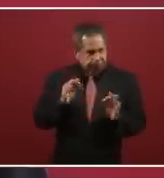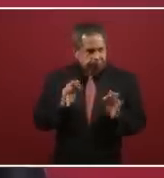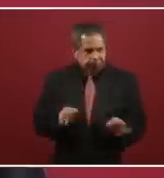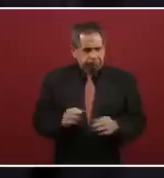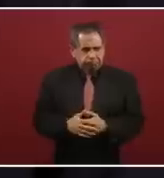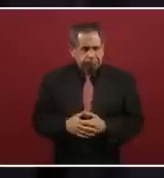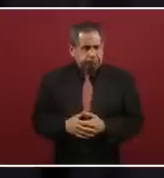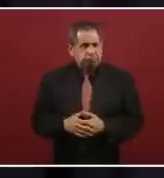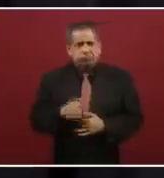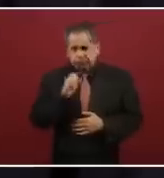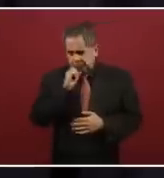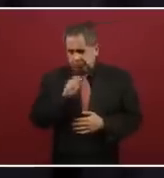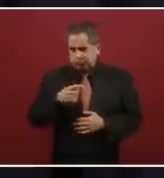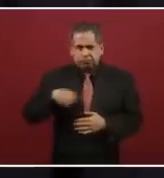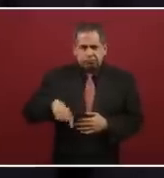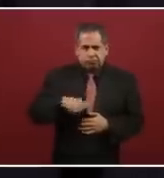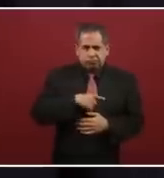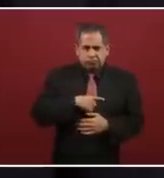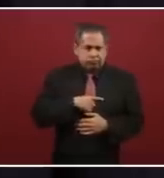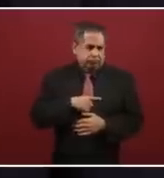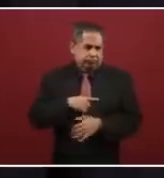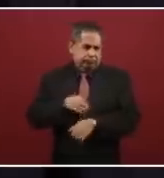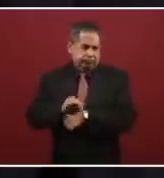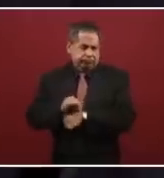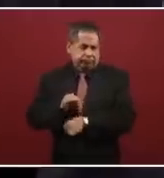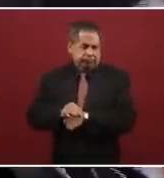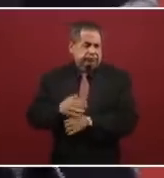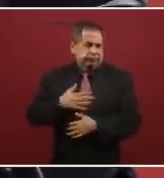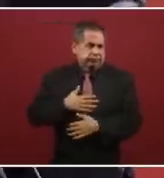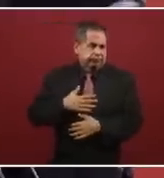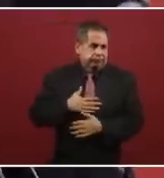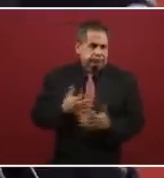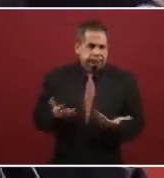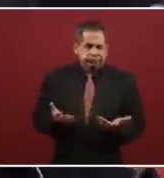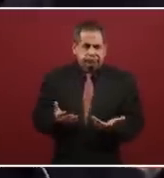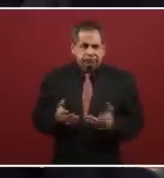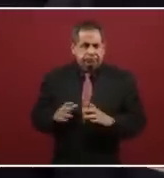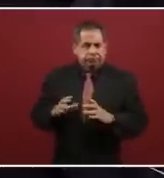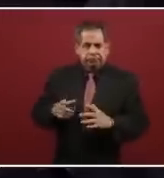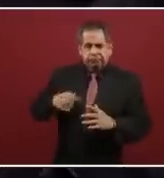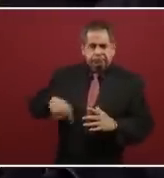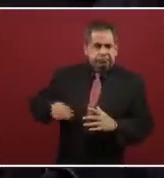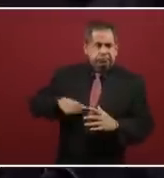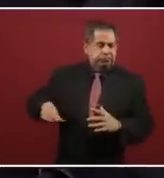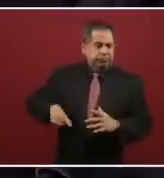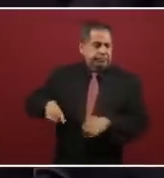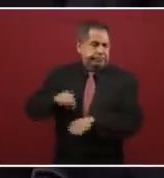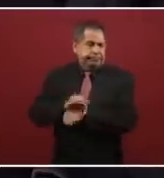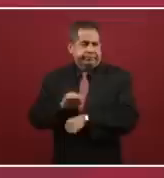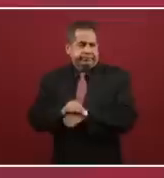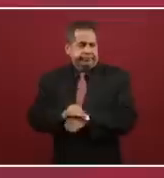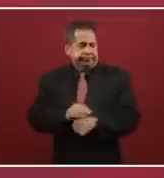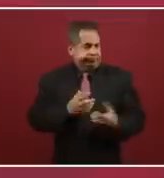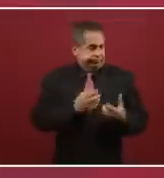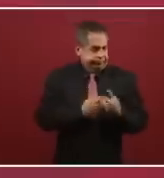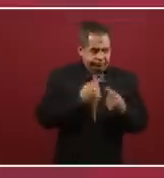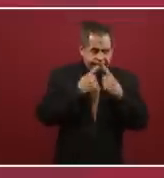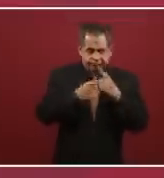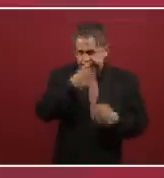porque tenemos también nosotros que defender los bienes y los intereses del pueblo de